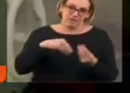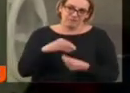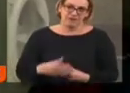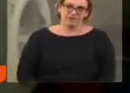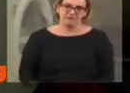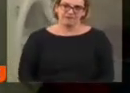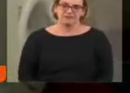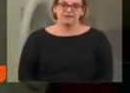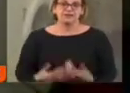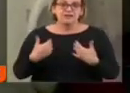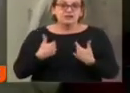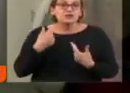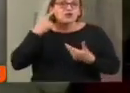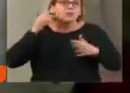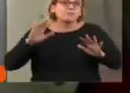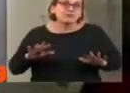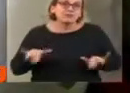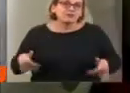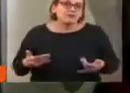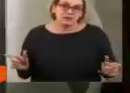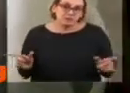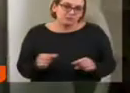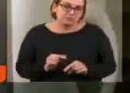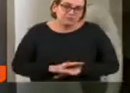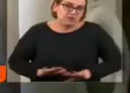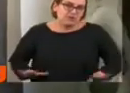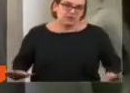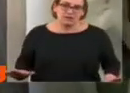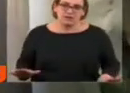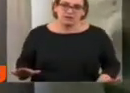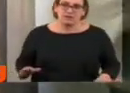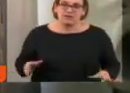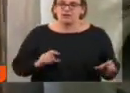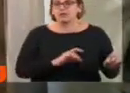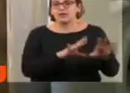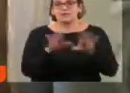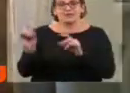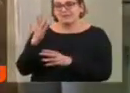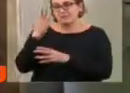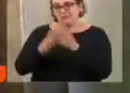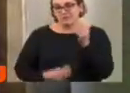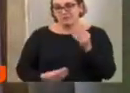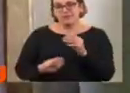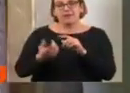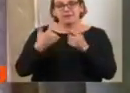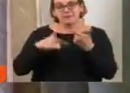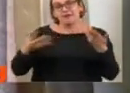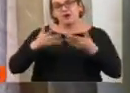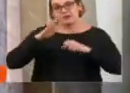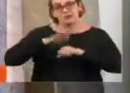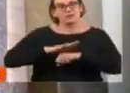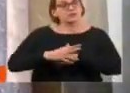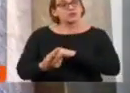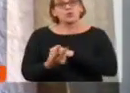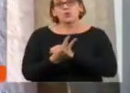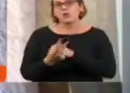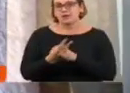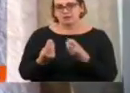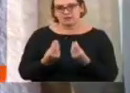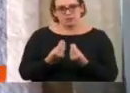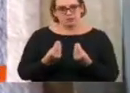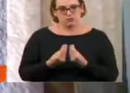Y yo pienso que algún día va a pasar, como toda pandemia pasa, pero en estos momentos hay que cuidarse mucho.